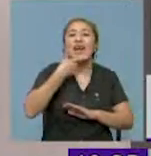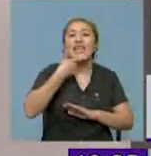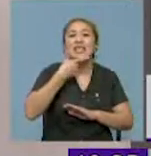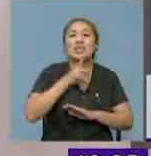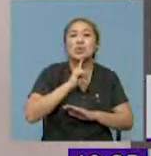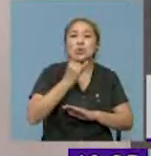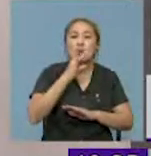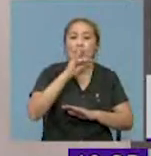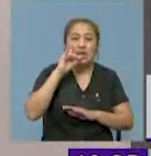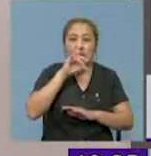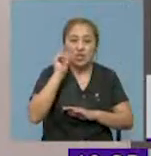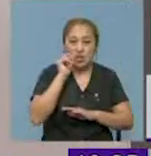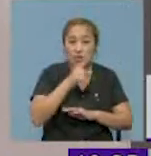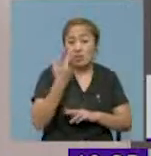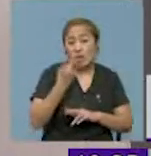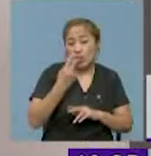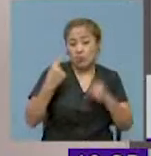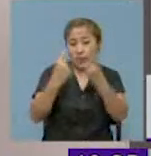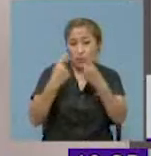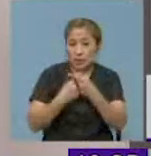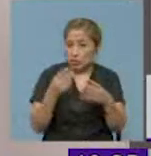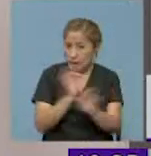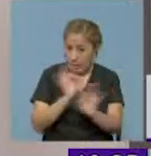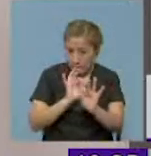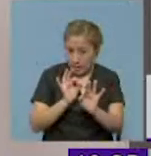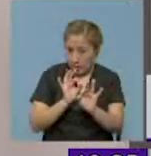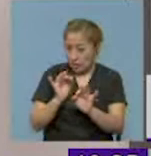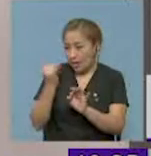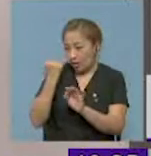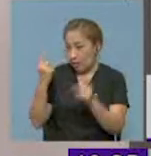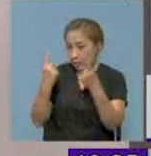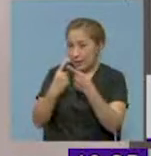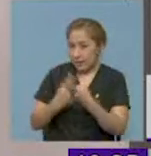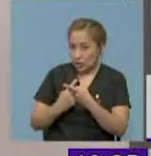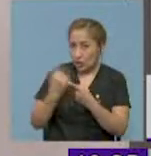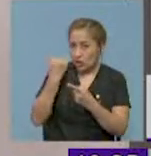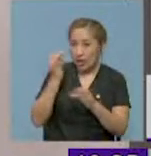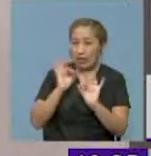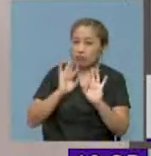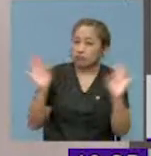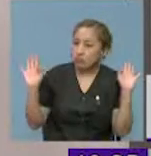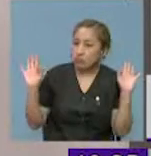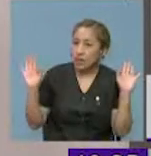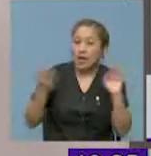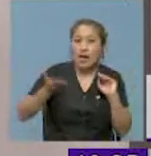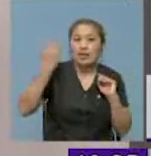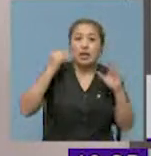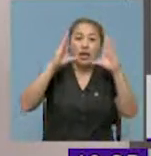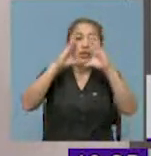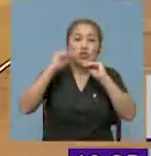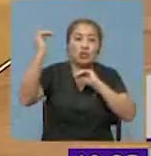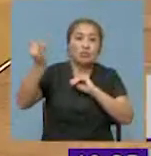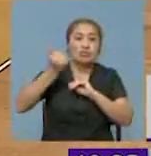partidos inclusive el en la conferencia pre se dijo tuve dos partidos y ya pasaron y anoche llegó a la configuración